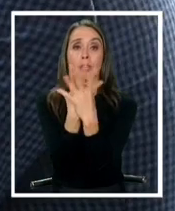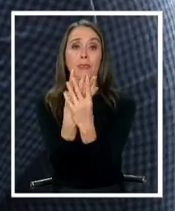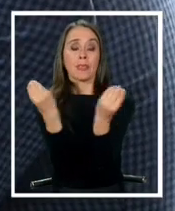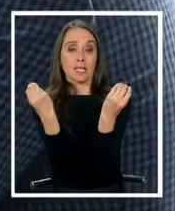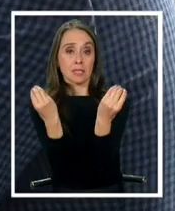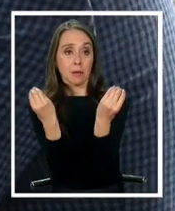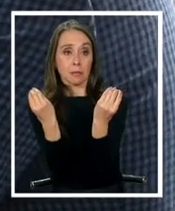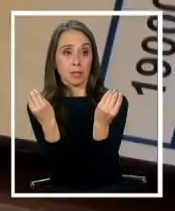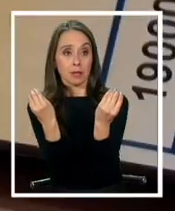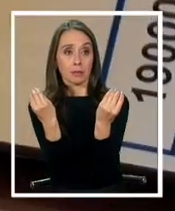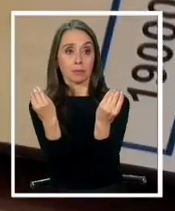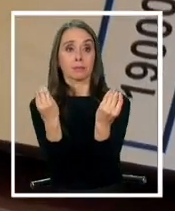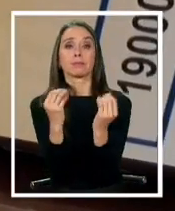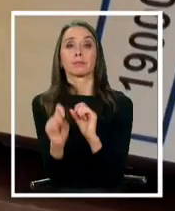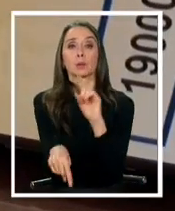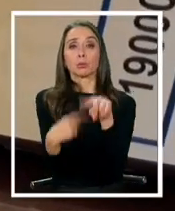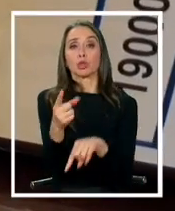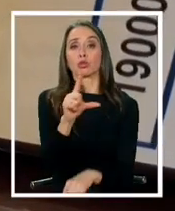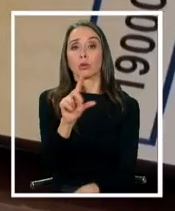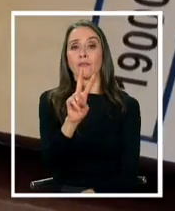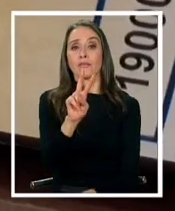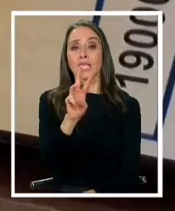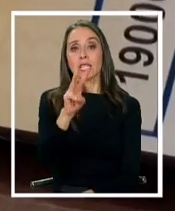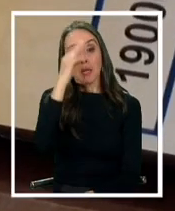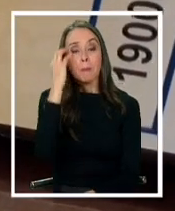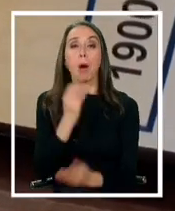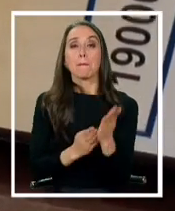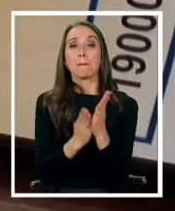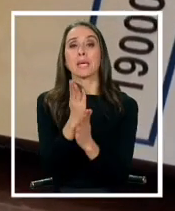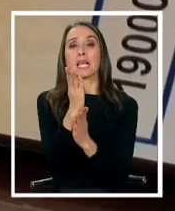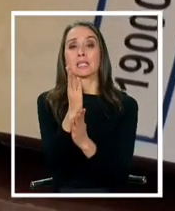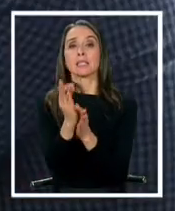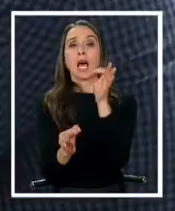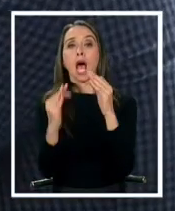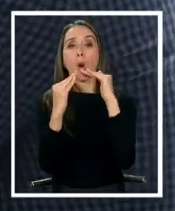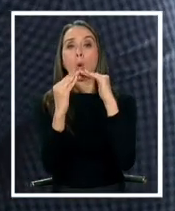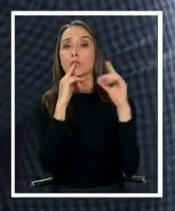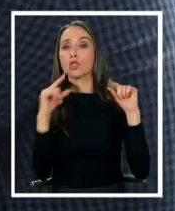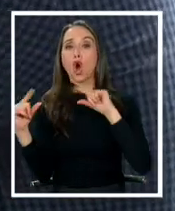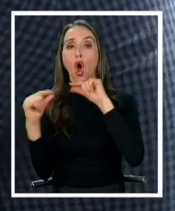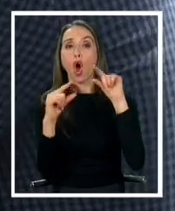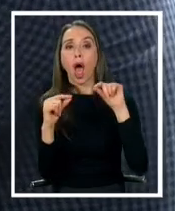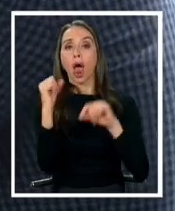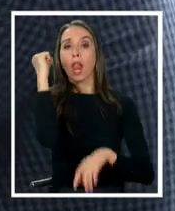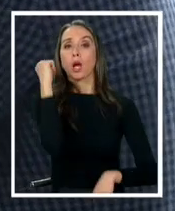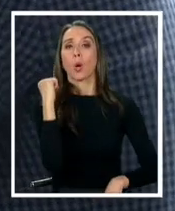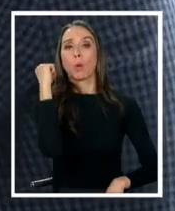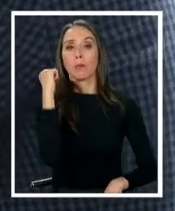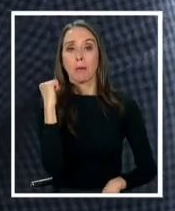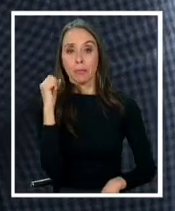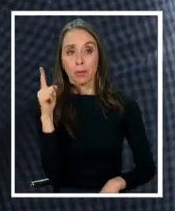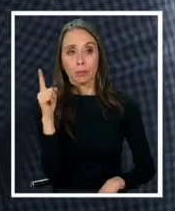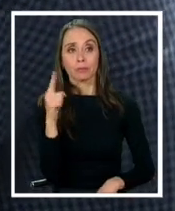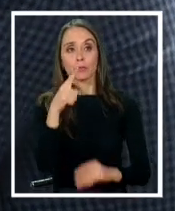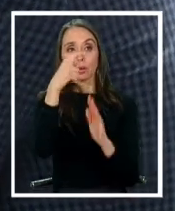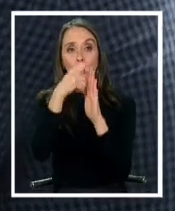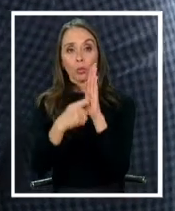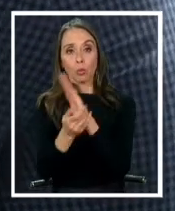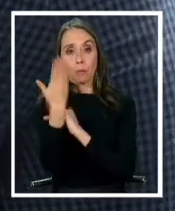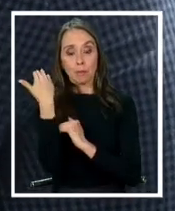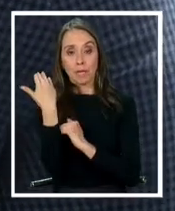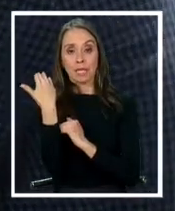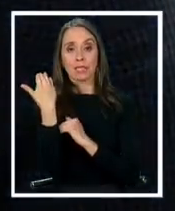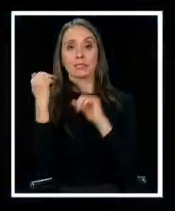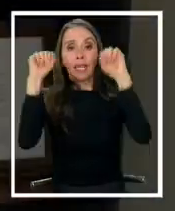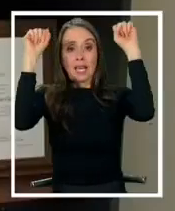1 desaparición parte el próximo lunes 23 de mayo en el Tribunal de Juicio Oral en Copiapó. Desde ya hace un mes que la Fiscalía